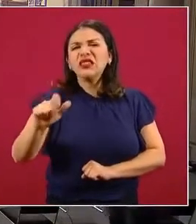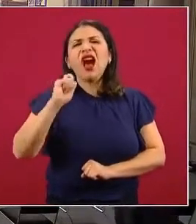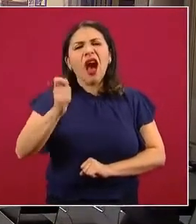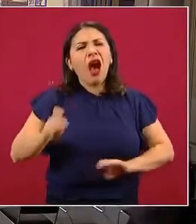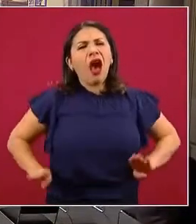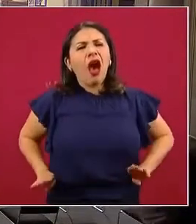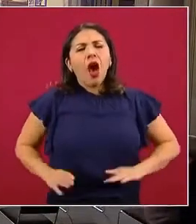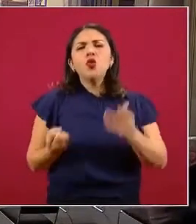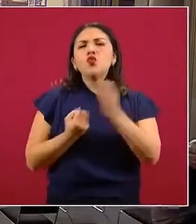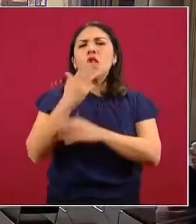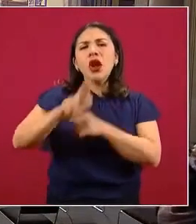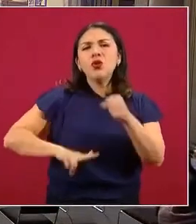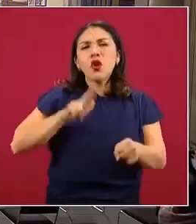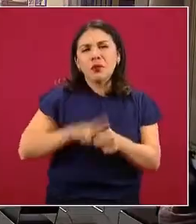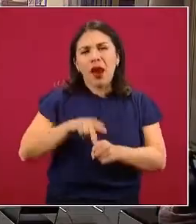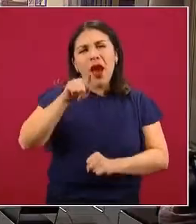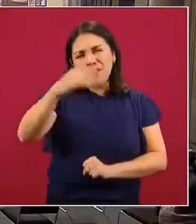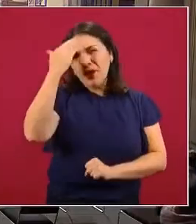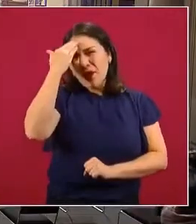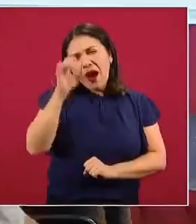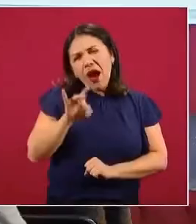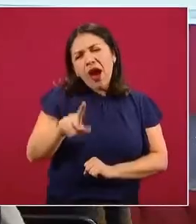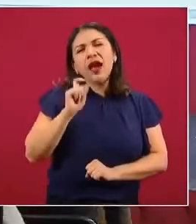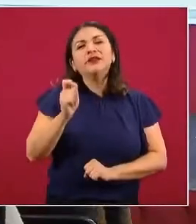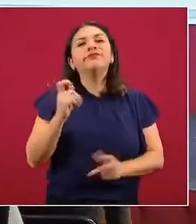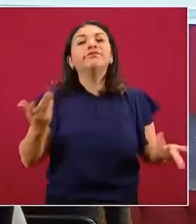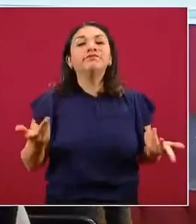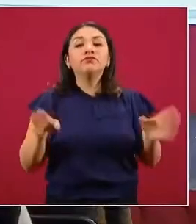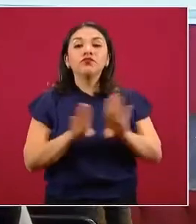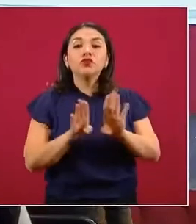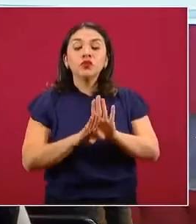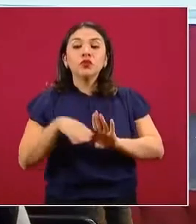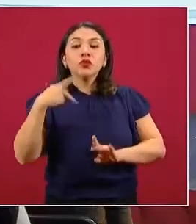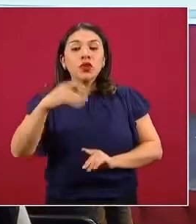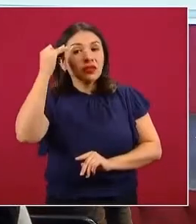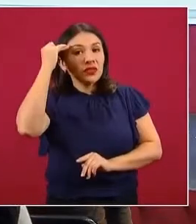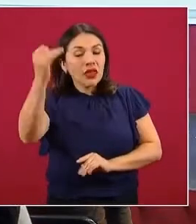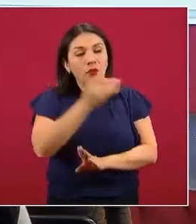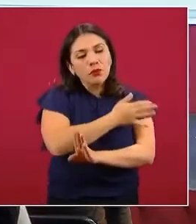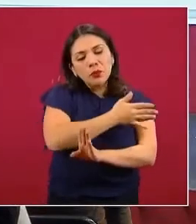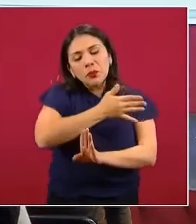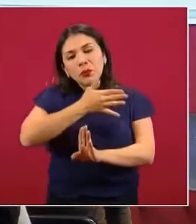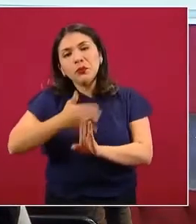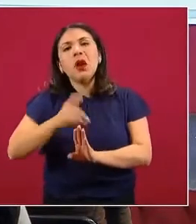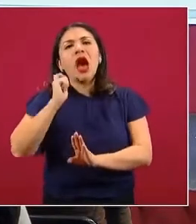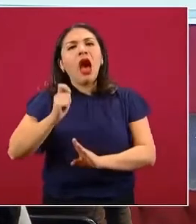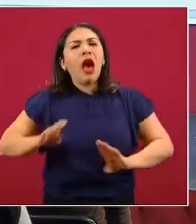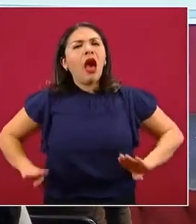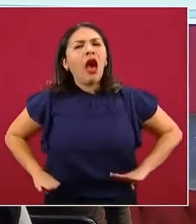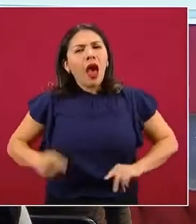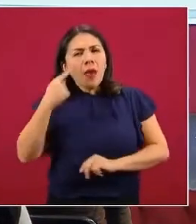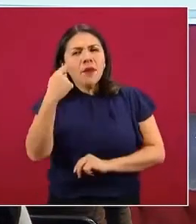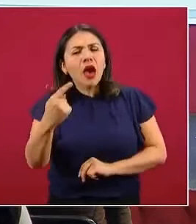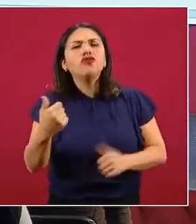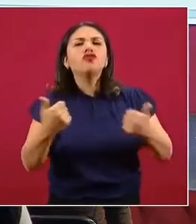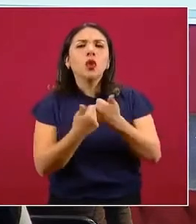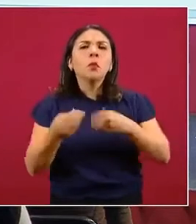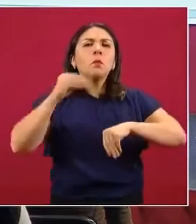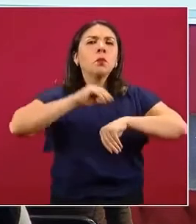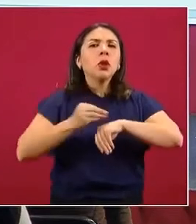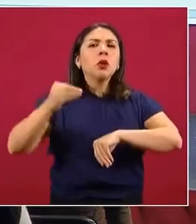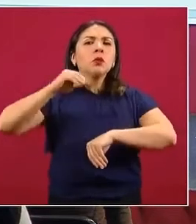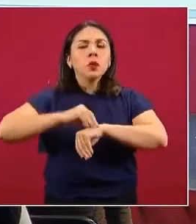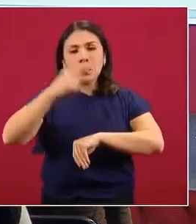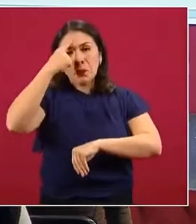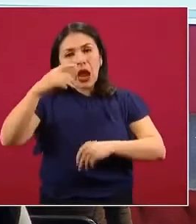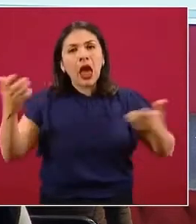de la nueva normalidad, que como ustedes saben es un periodo de tiempo el cual ha estado caracterizado por la implementación